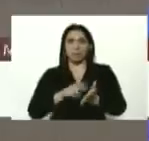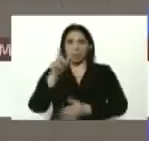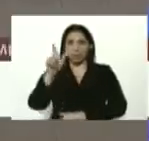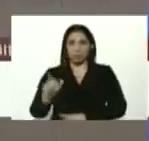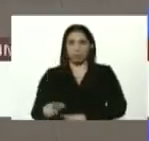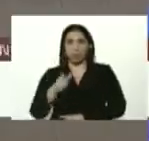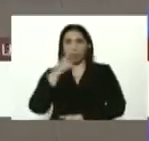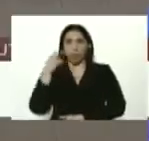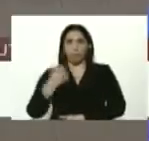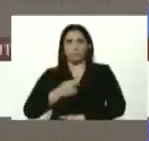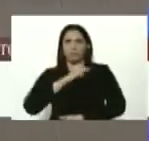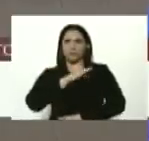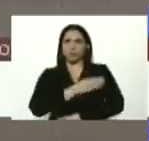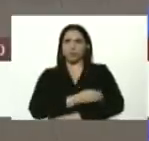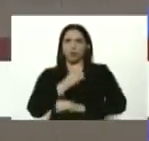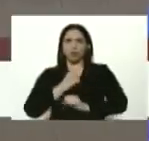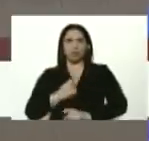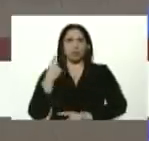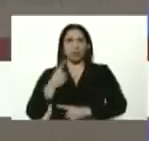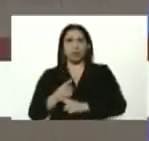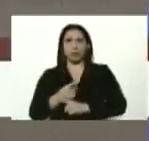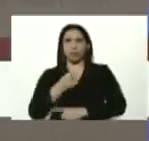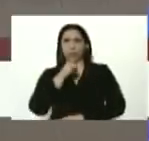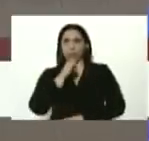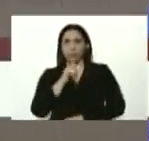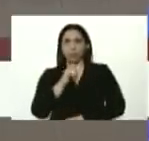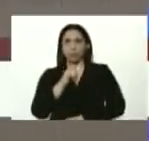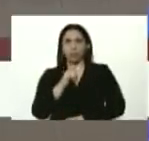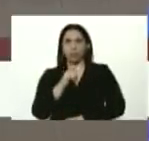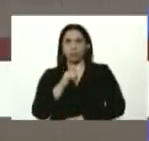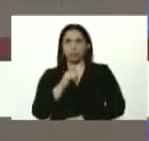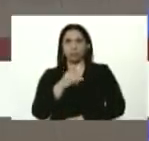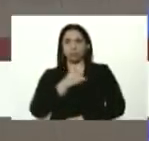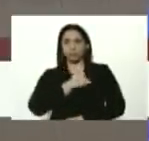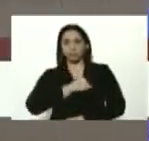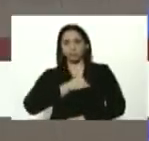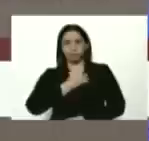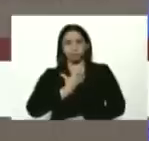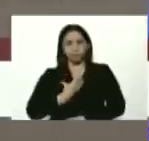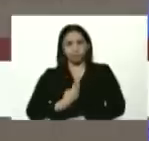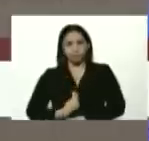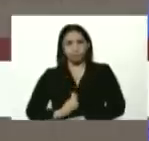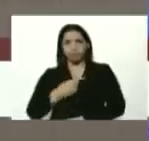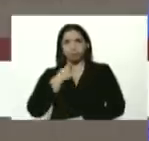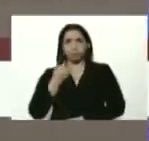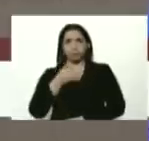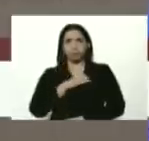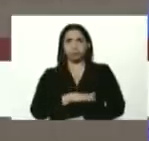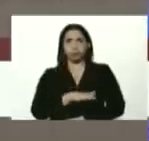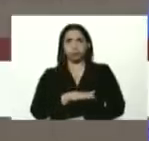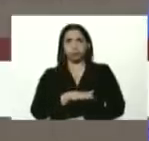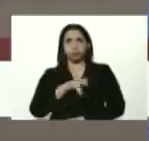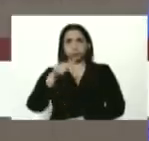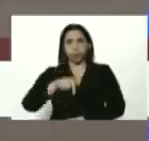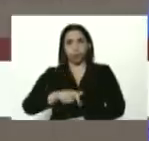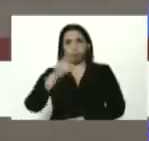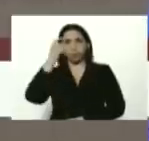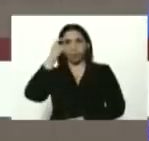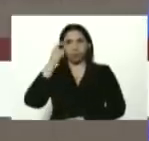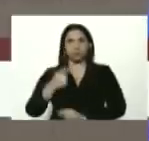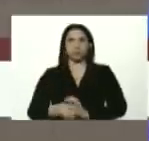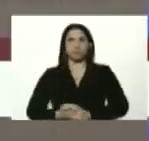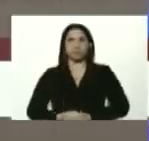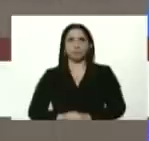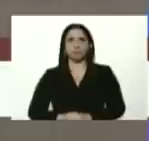guerrero, tenemos que decir con mucha tristeza que ha fallecido el día de